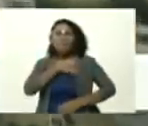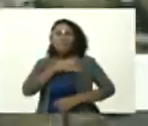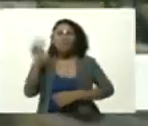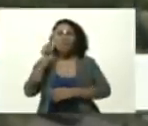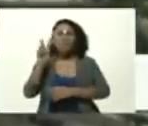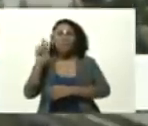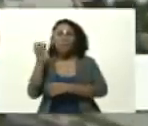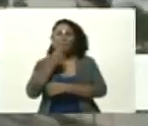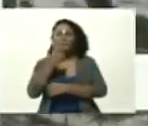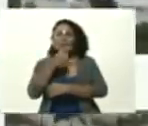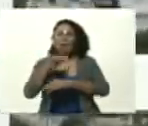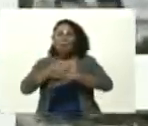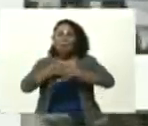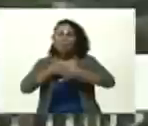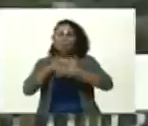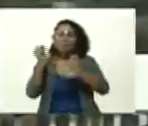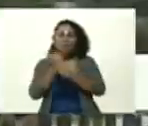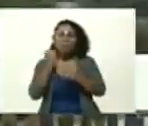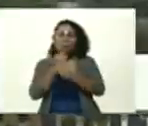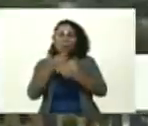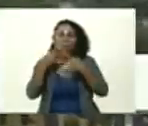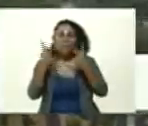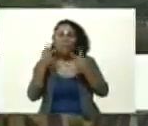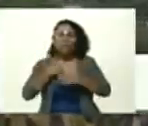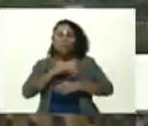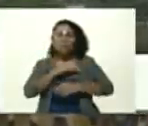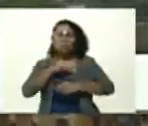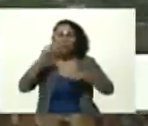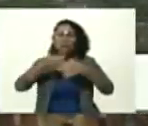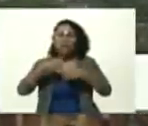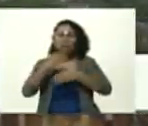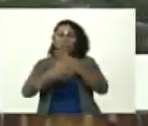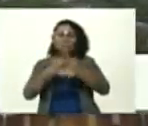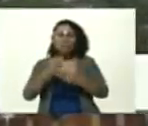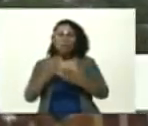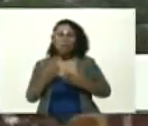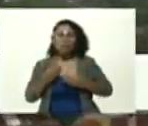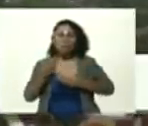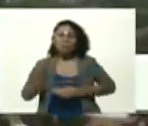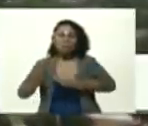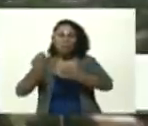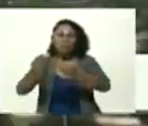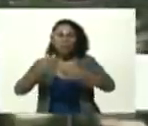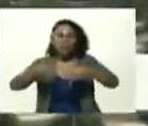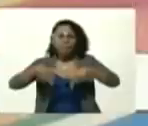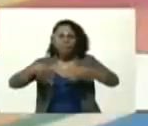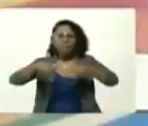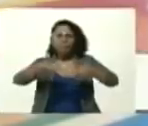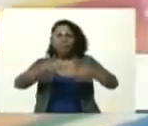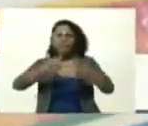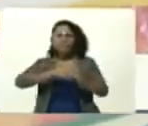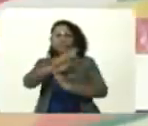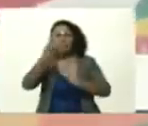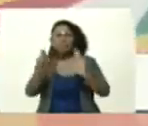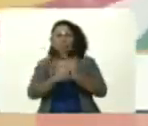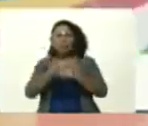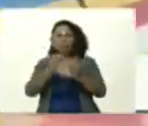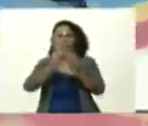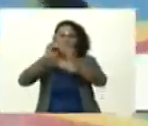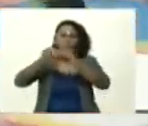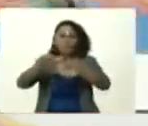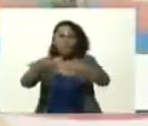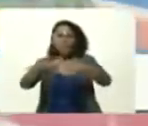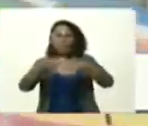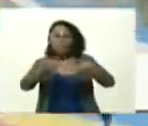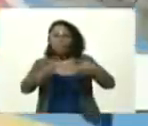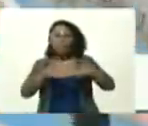al Ministerio de Obras Públicas, estamos nosotros haciendo entrega de este espacio totalmente rehabilitado y